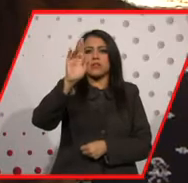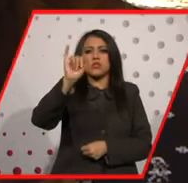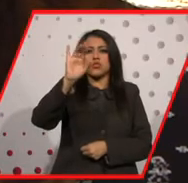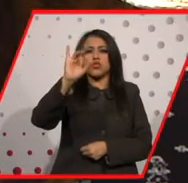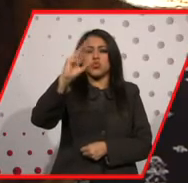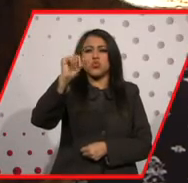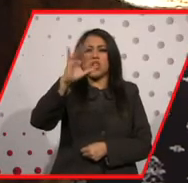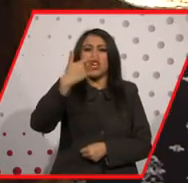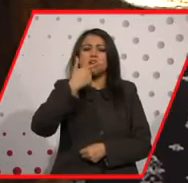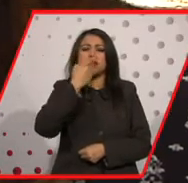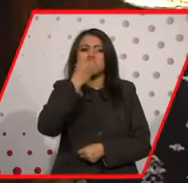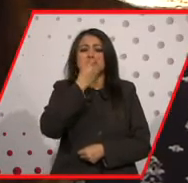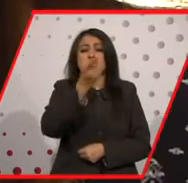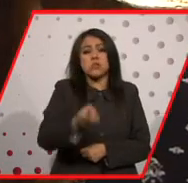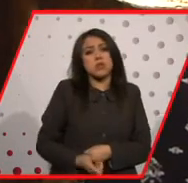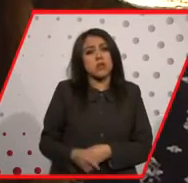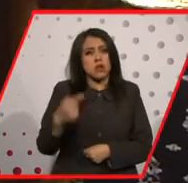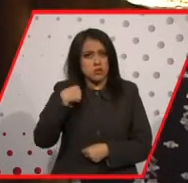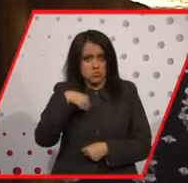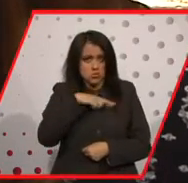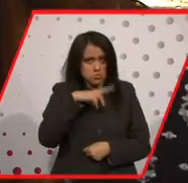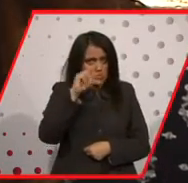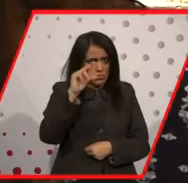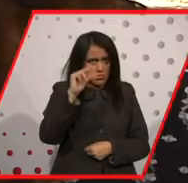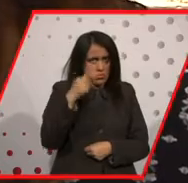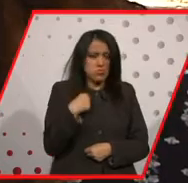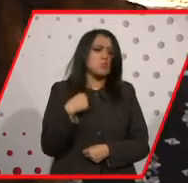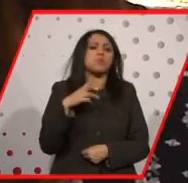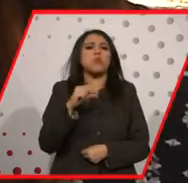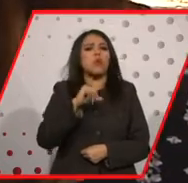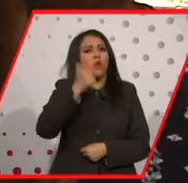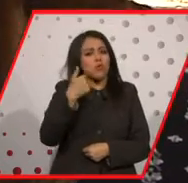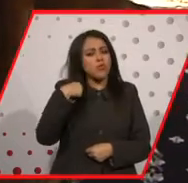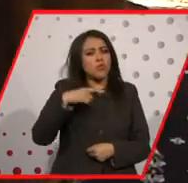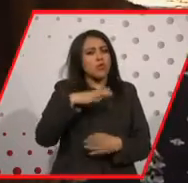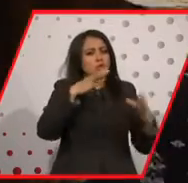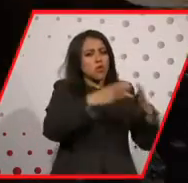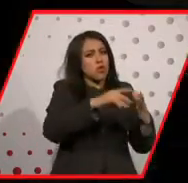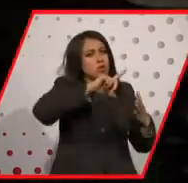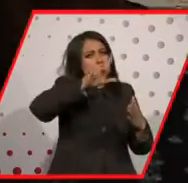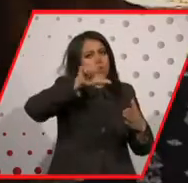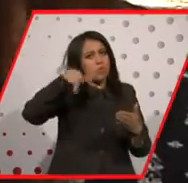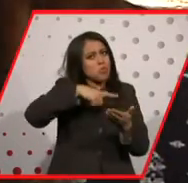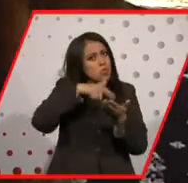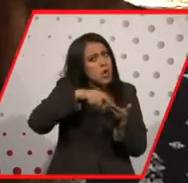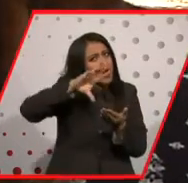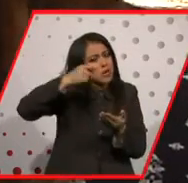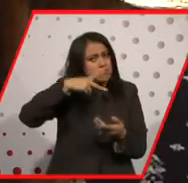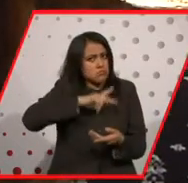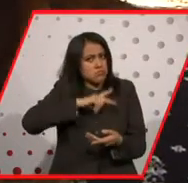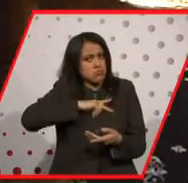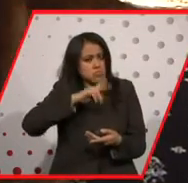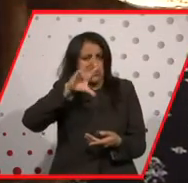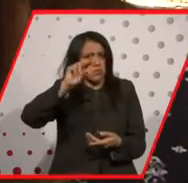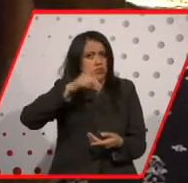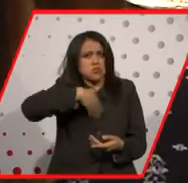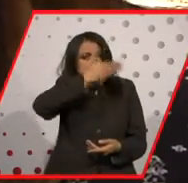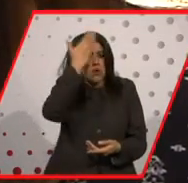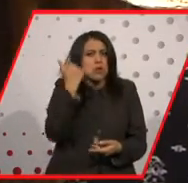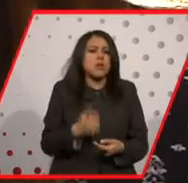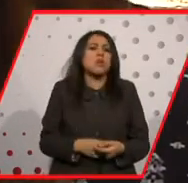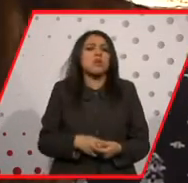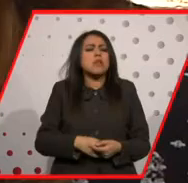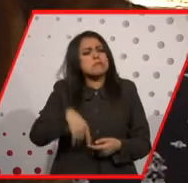que esas cenizas son de nosotros, pero las encontraron en un lugar que no era nuestra urna y sin nombre. Además, ellos se dan la tarea de abrir